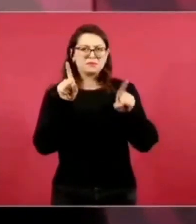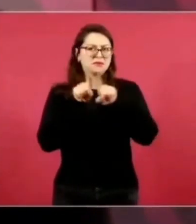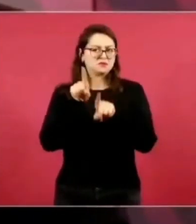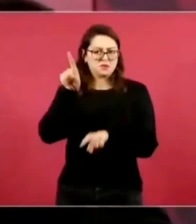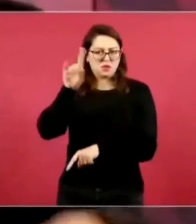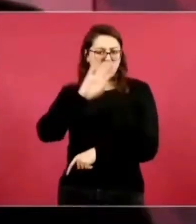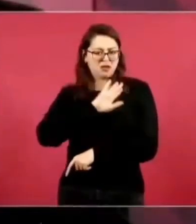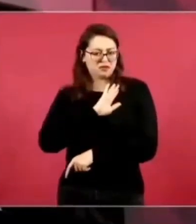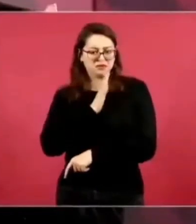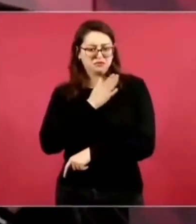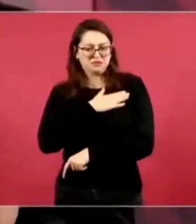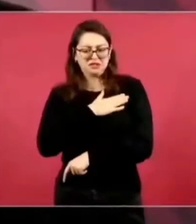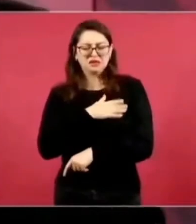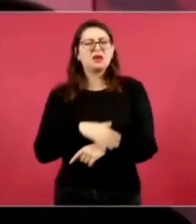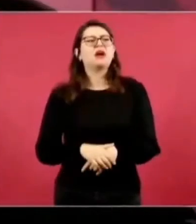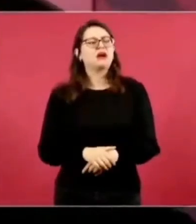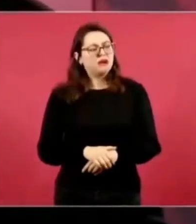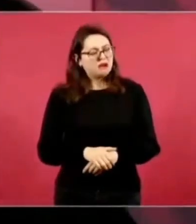Que conteste eso.